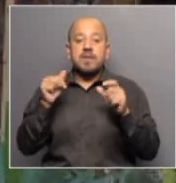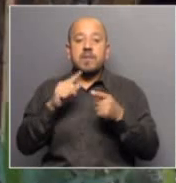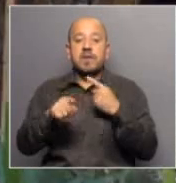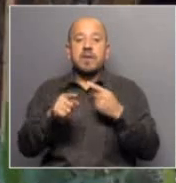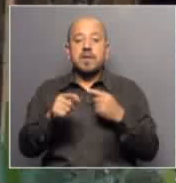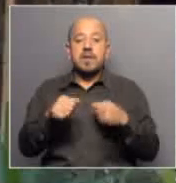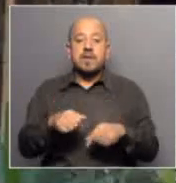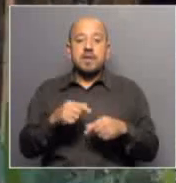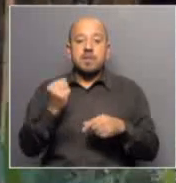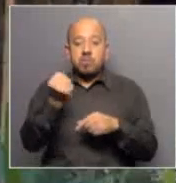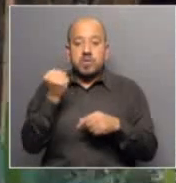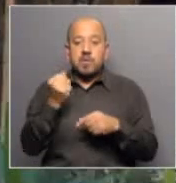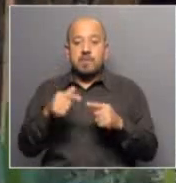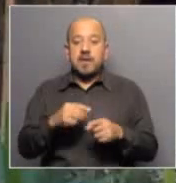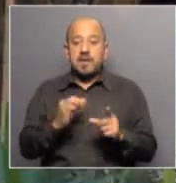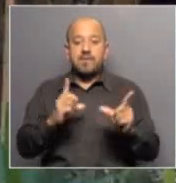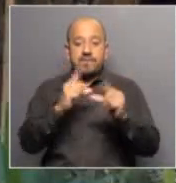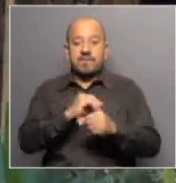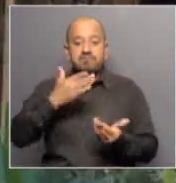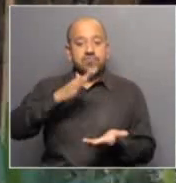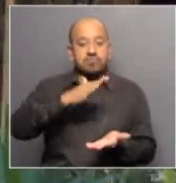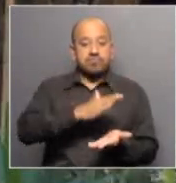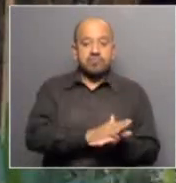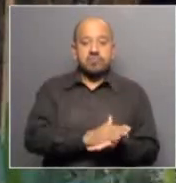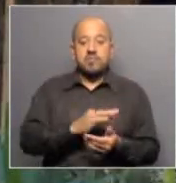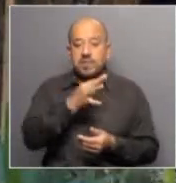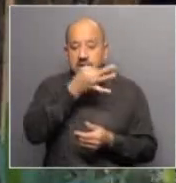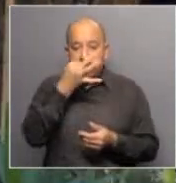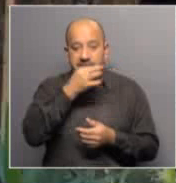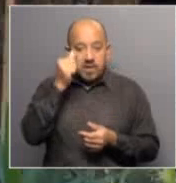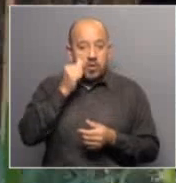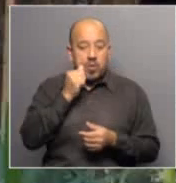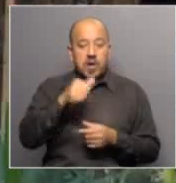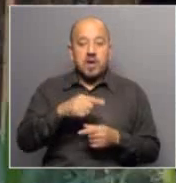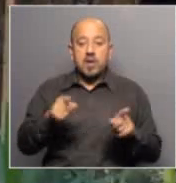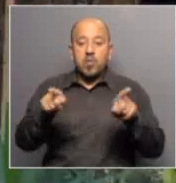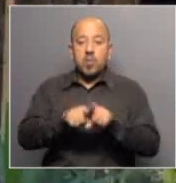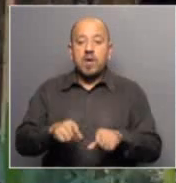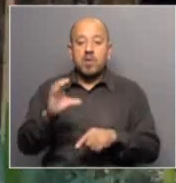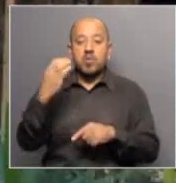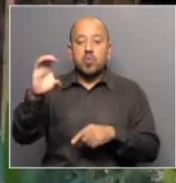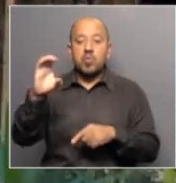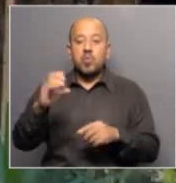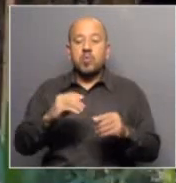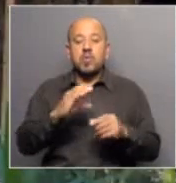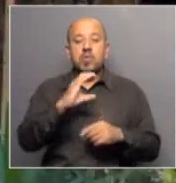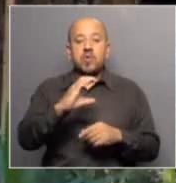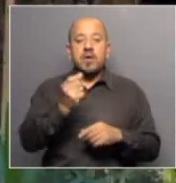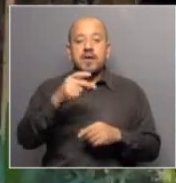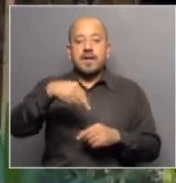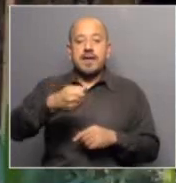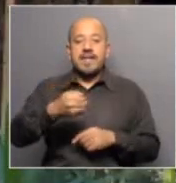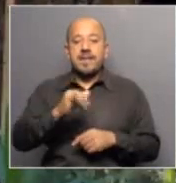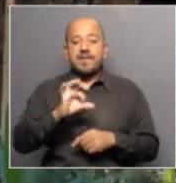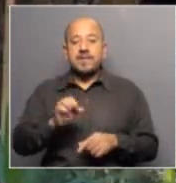es capital para acabar con el narcotráfico, y es lo que están mostrando sus números. Y lo mismo ocurre con los clubes de cannabis, y lo mismo